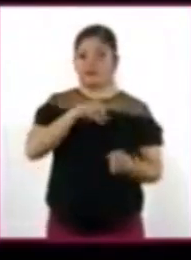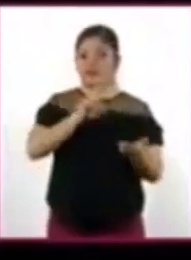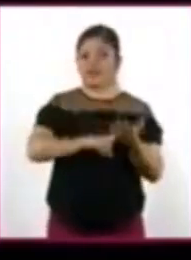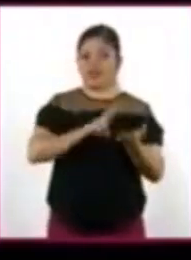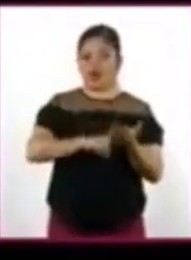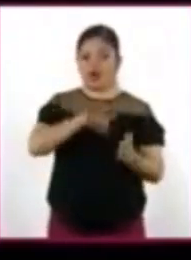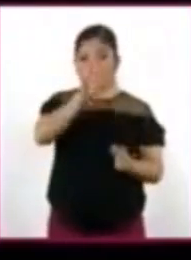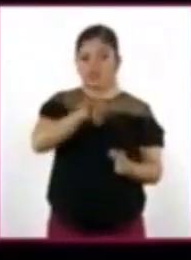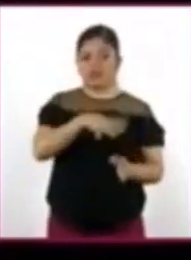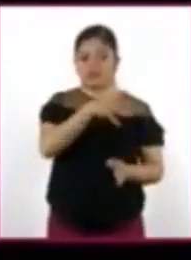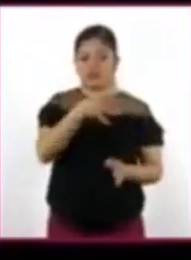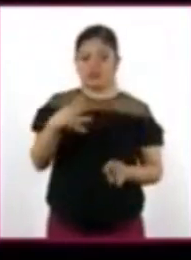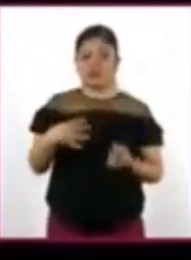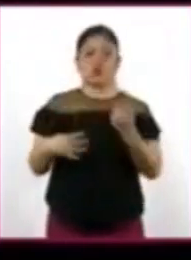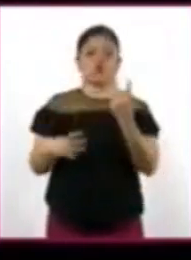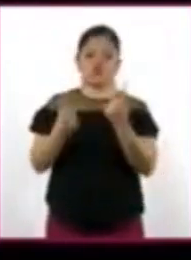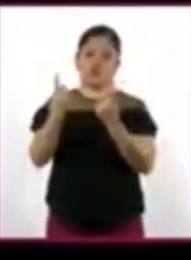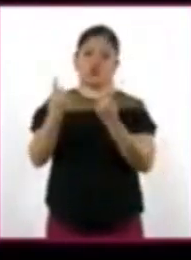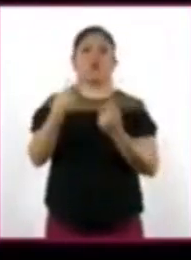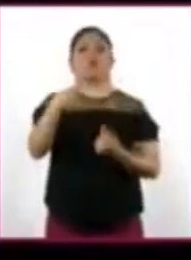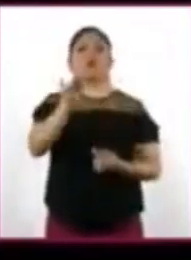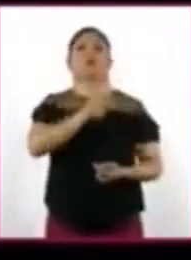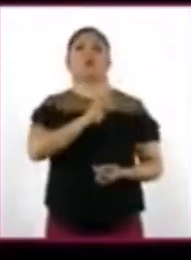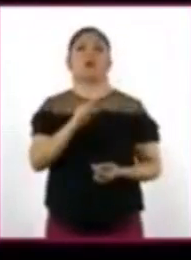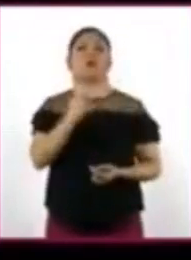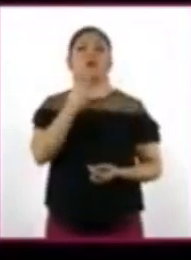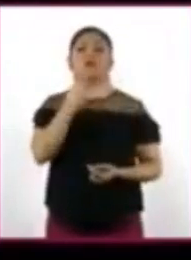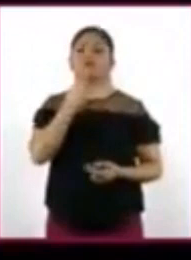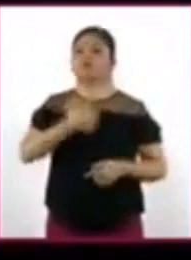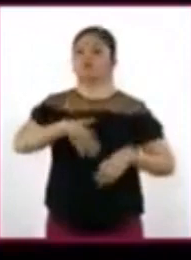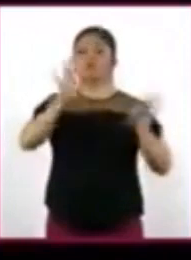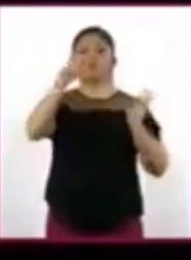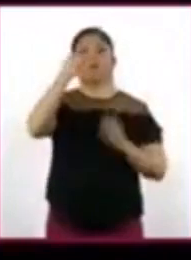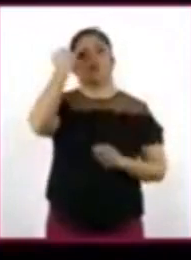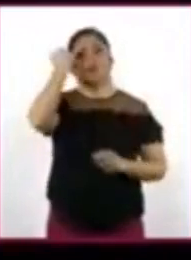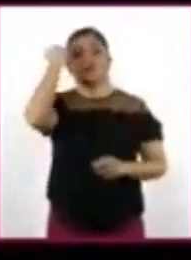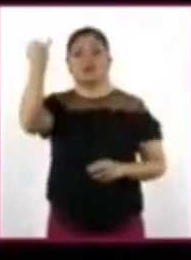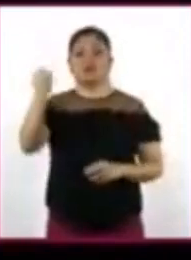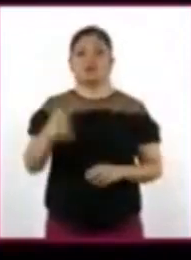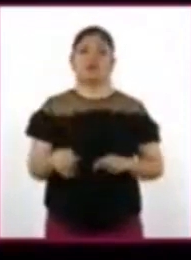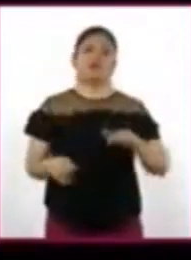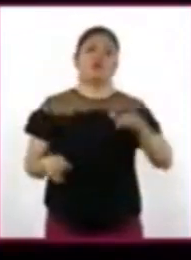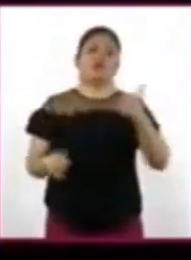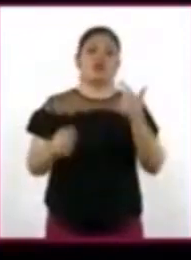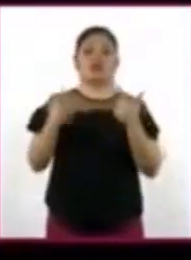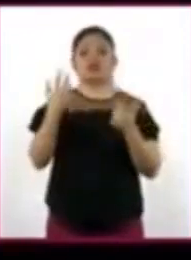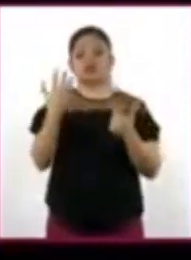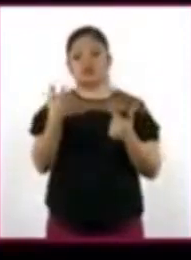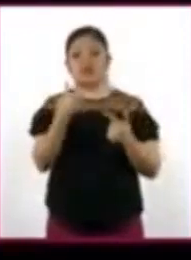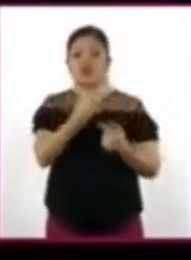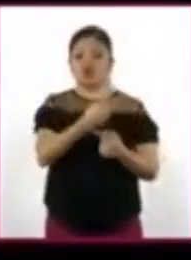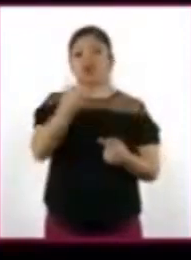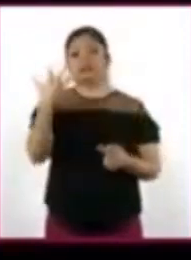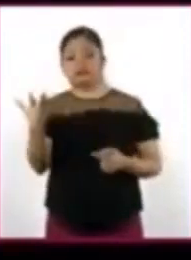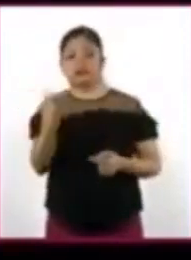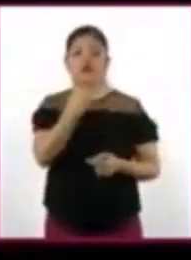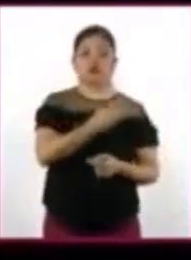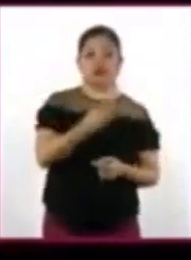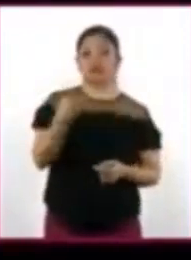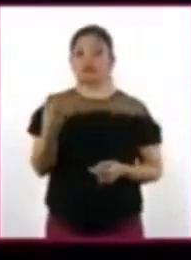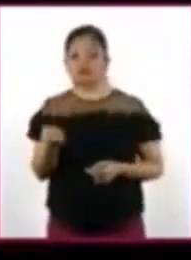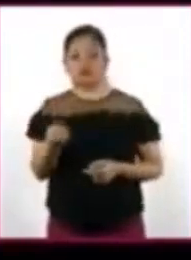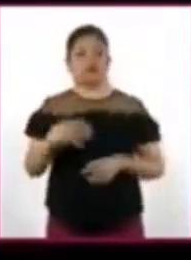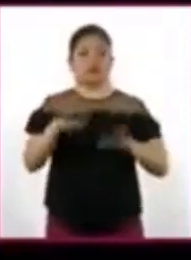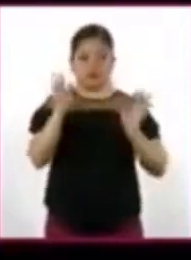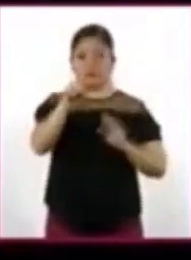en esta tabla. Usamos 1, 1, pero podemos haber utilizado cualquiera que se nos había ocurrido. 2 y 5, 3 y 9, lo que sea. Pero bueno,